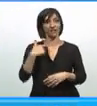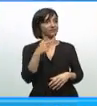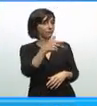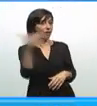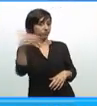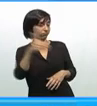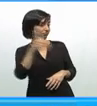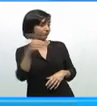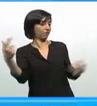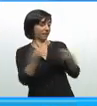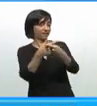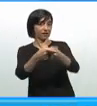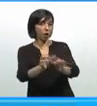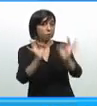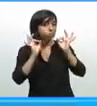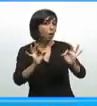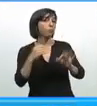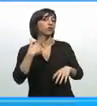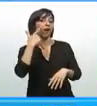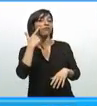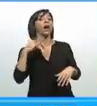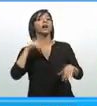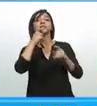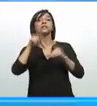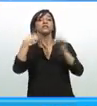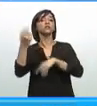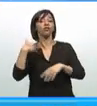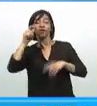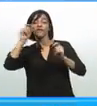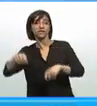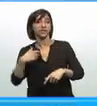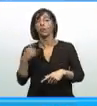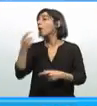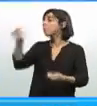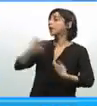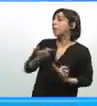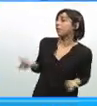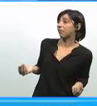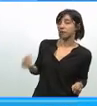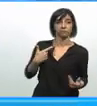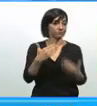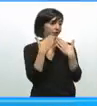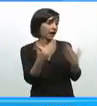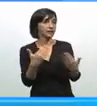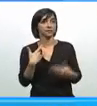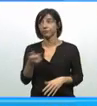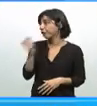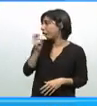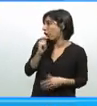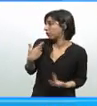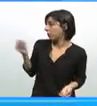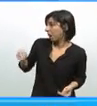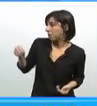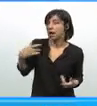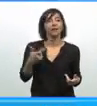y sos cábala. Y a los visitantes también. Bueno, ¿y usted qué me da? Ah, las gracias. No, ¿cómo las gracias? Te damos las notas, ¿qué más quieres? Sí. ¿Qué